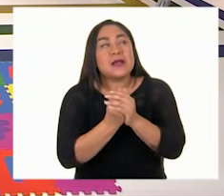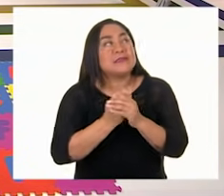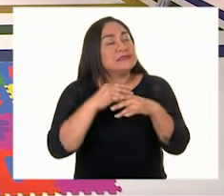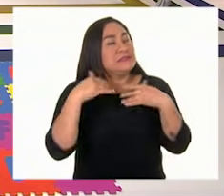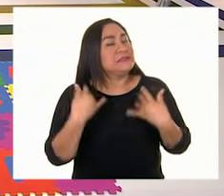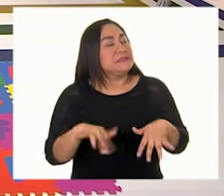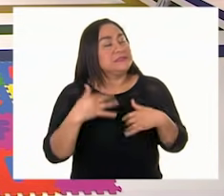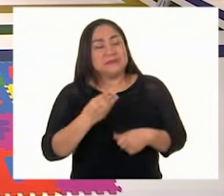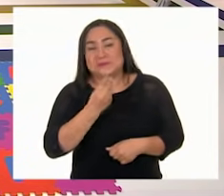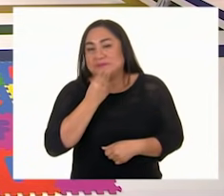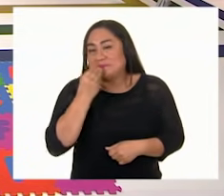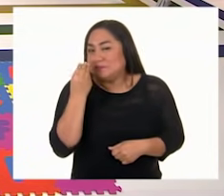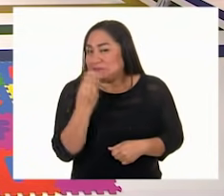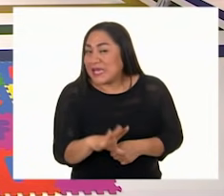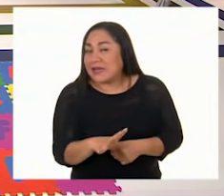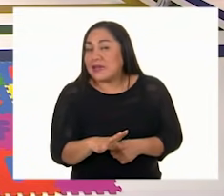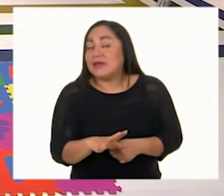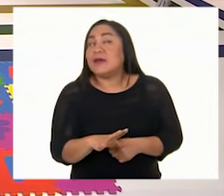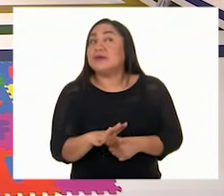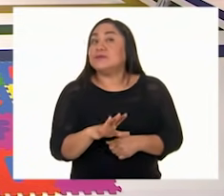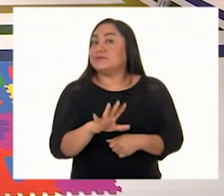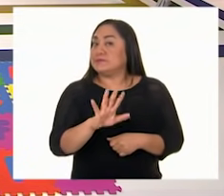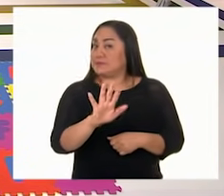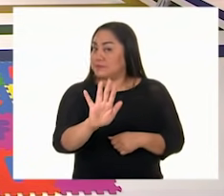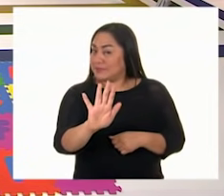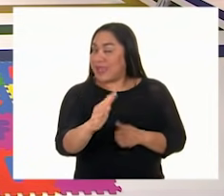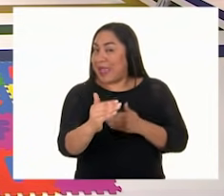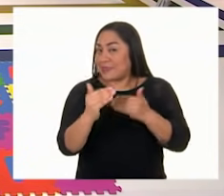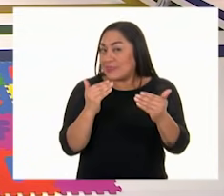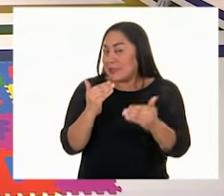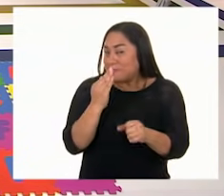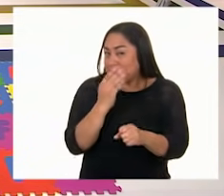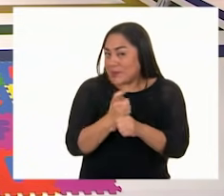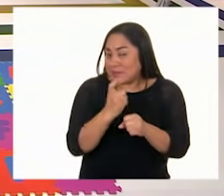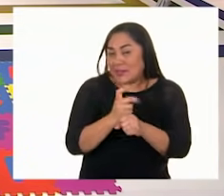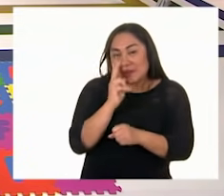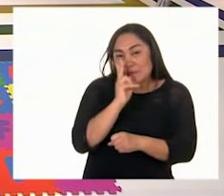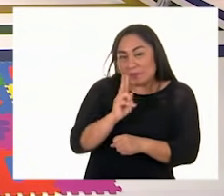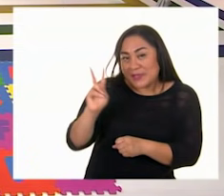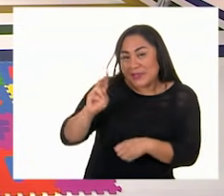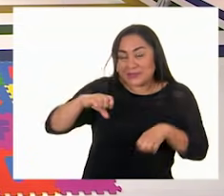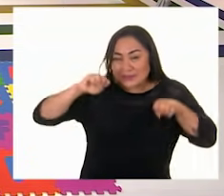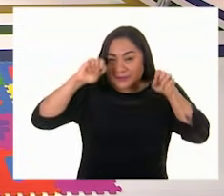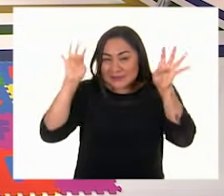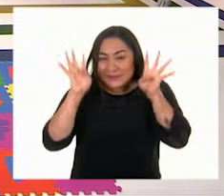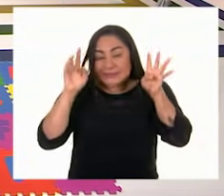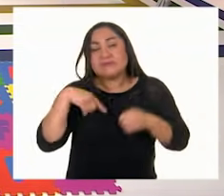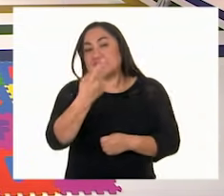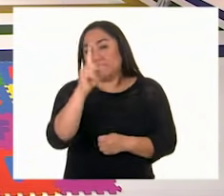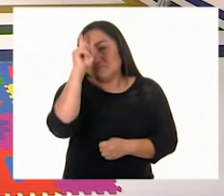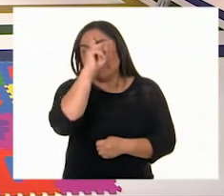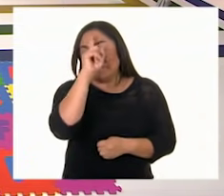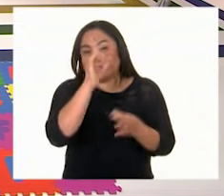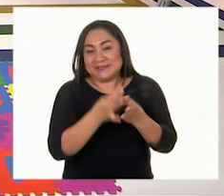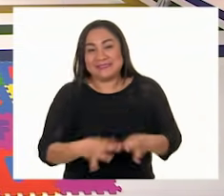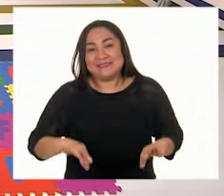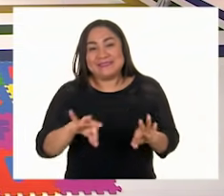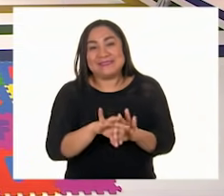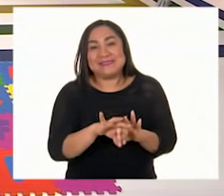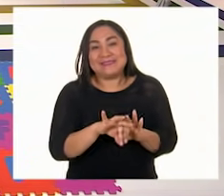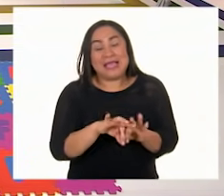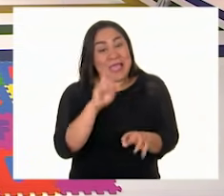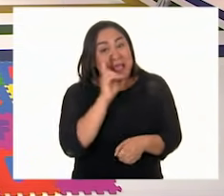increíble, pero antes vamos con Ajolisto, que nos va a dar una gran recomendación. ¡Vamos